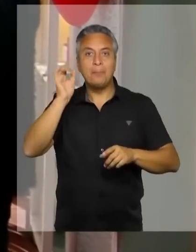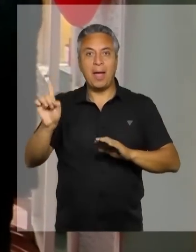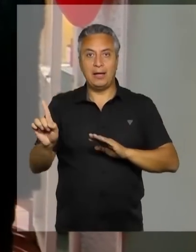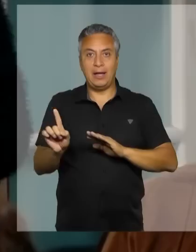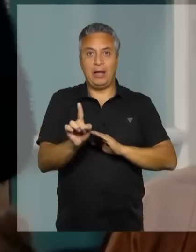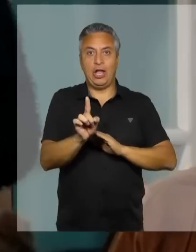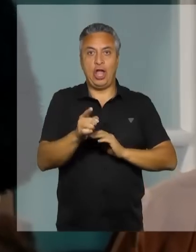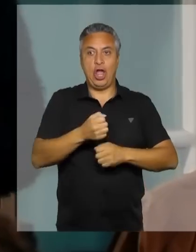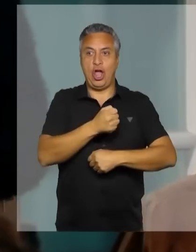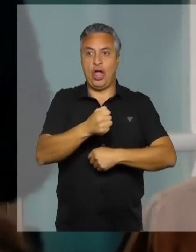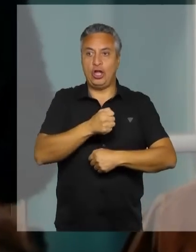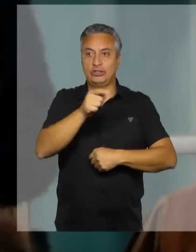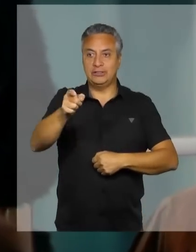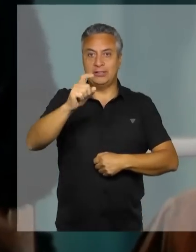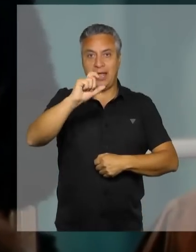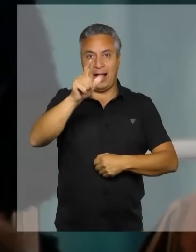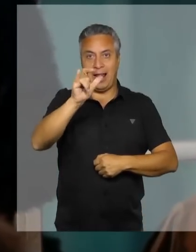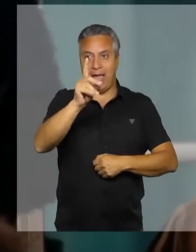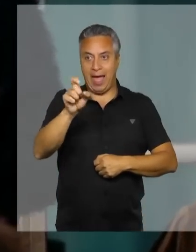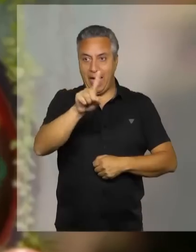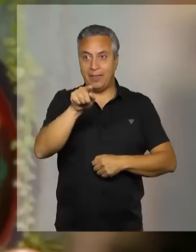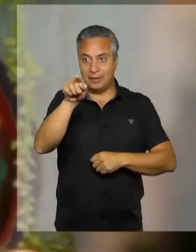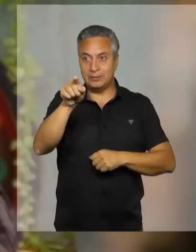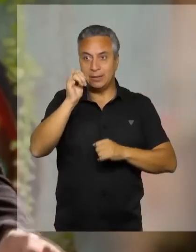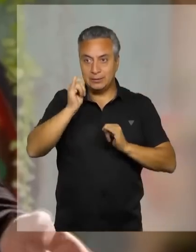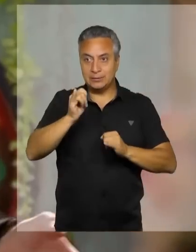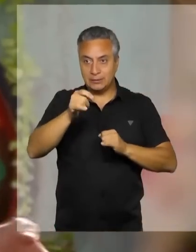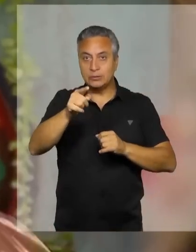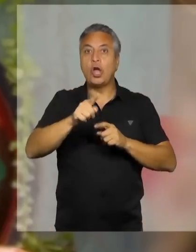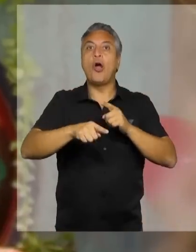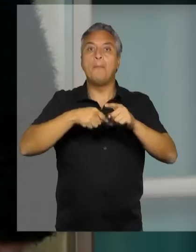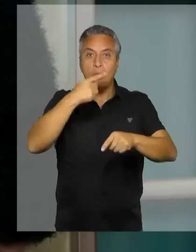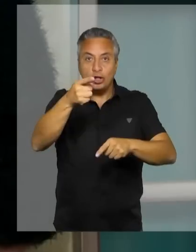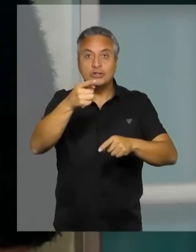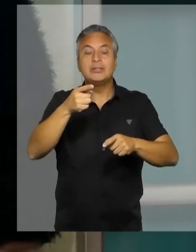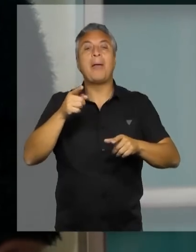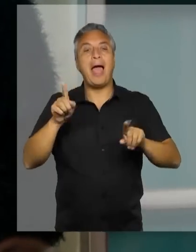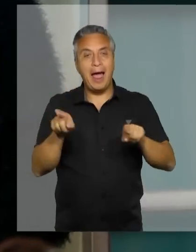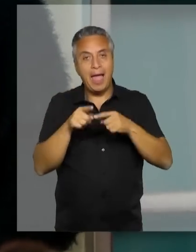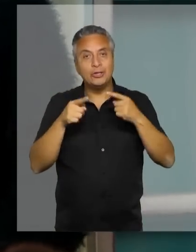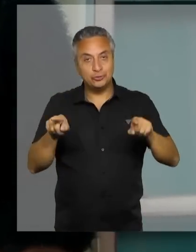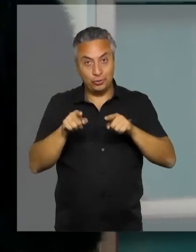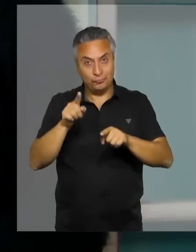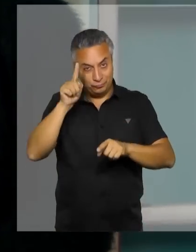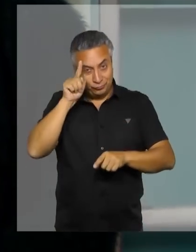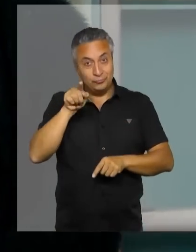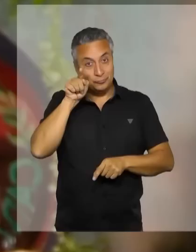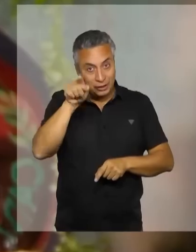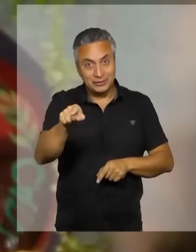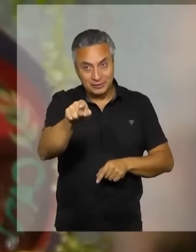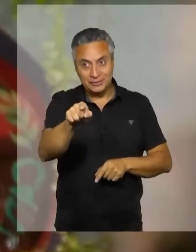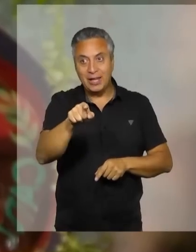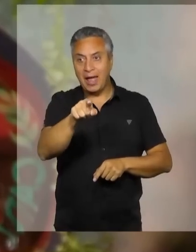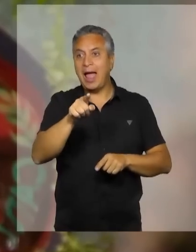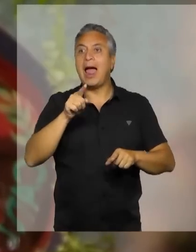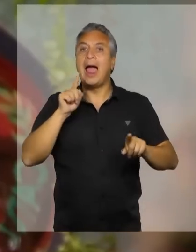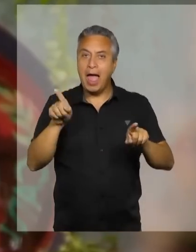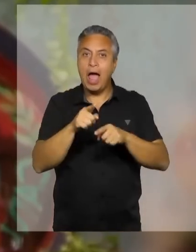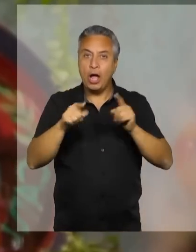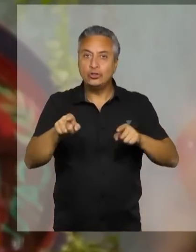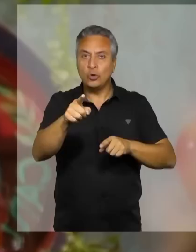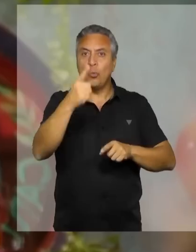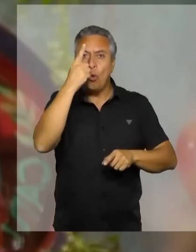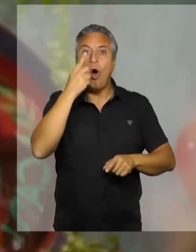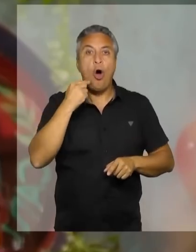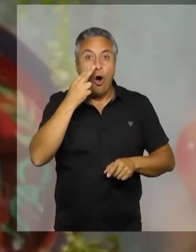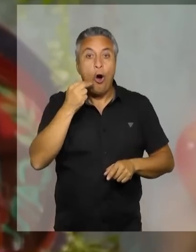cocina. Gladys, sí, esta próxima canción es para ti. Es una canción que un hombre al que se